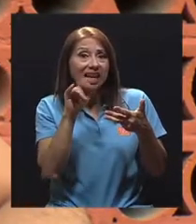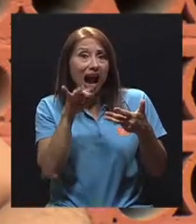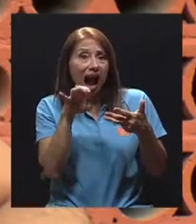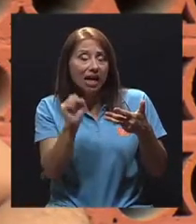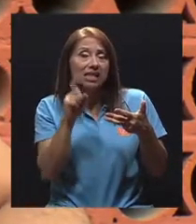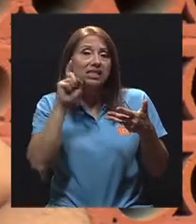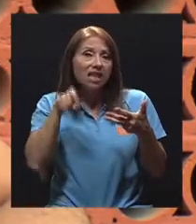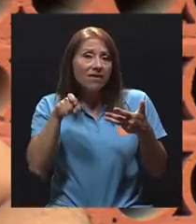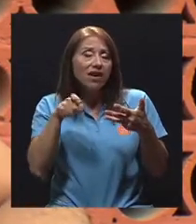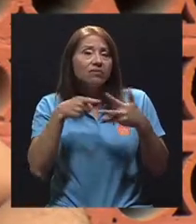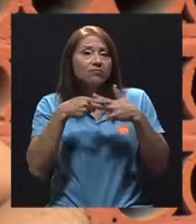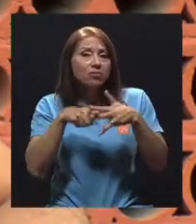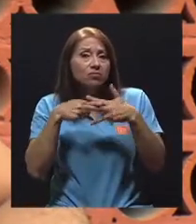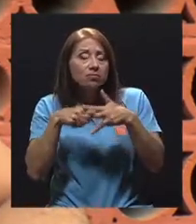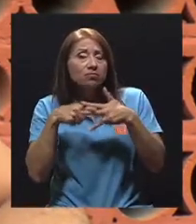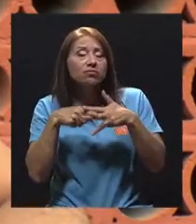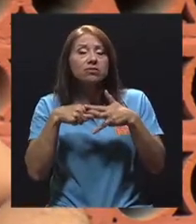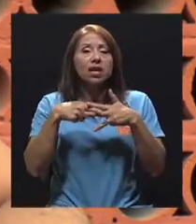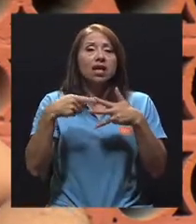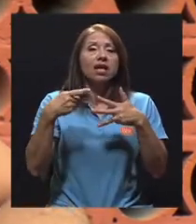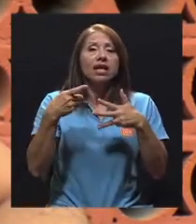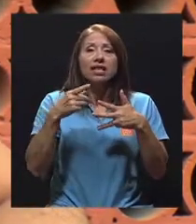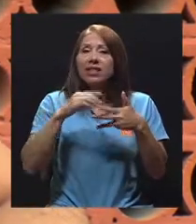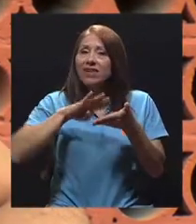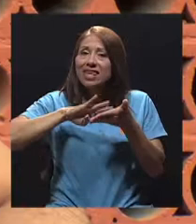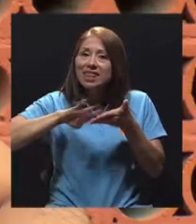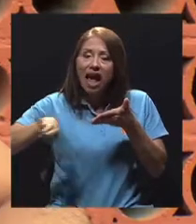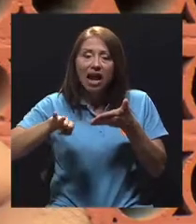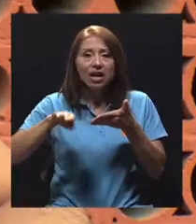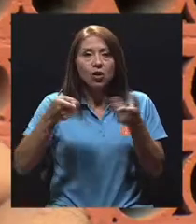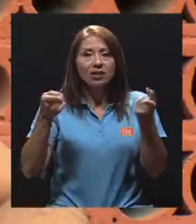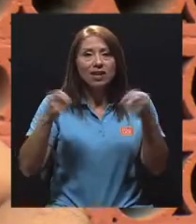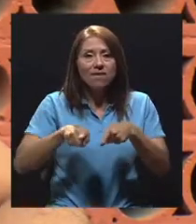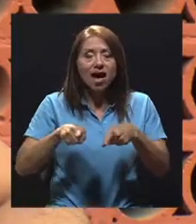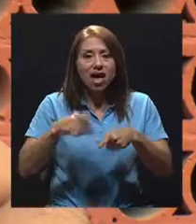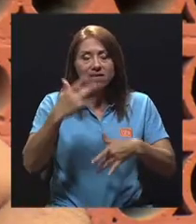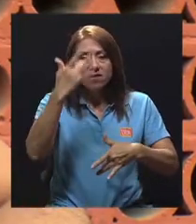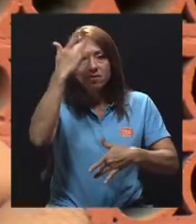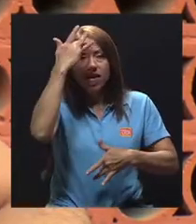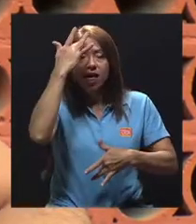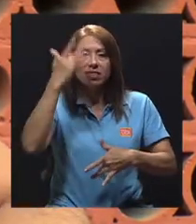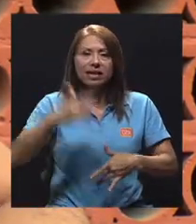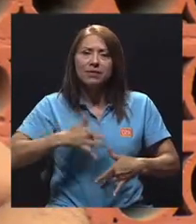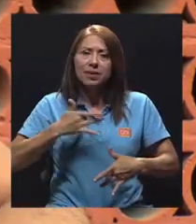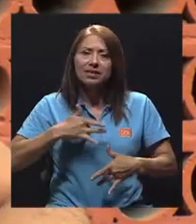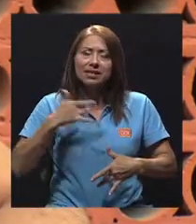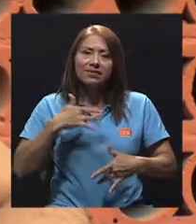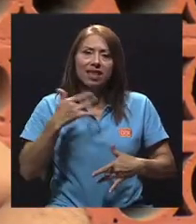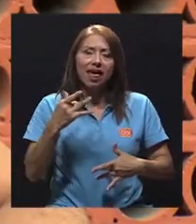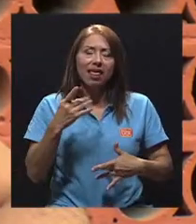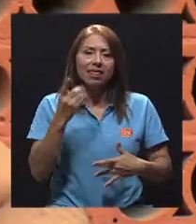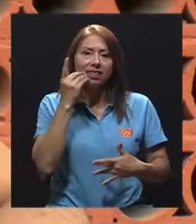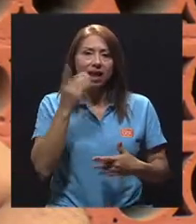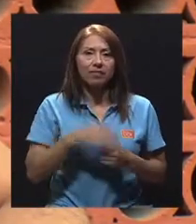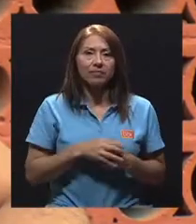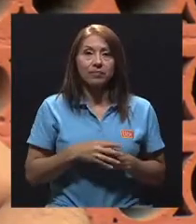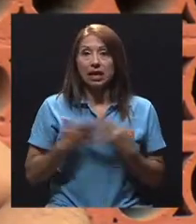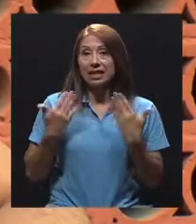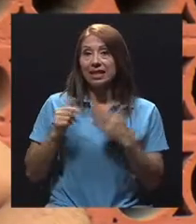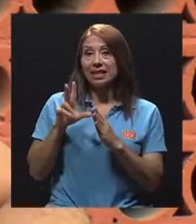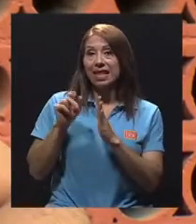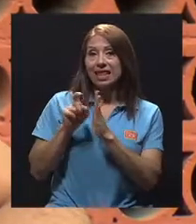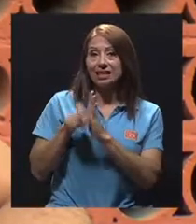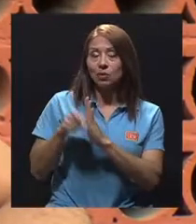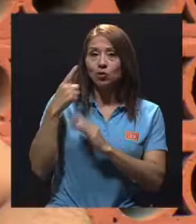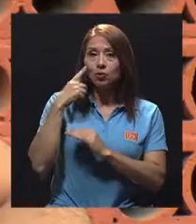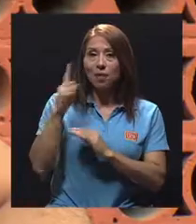reparar esa muela, esa caries, quitar el factor que esté dando la enfermedad de hipersensibilidad dental. Doctor, nos quedan